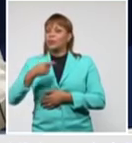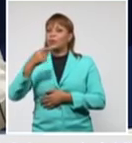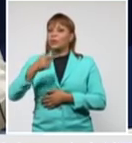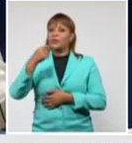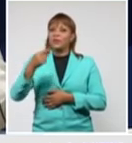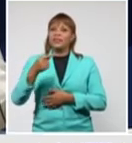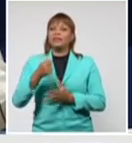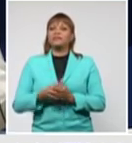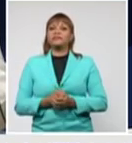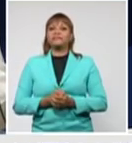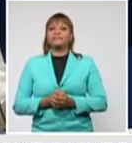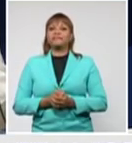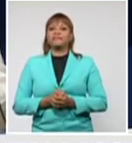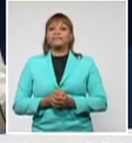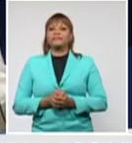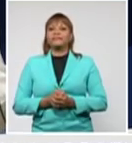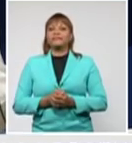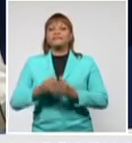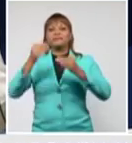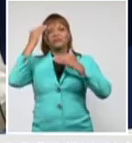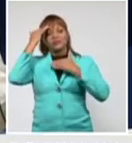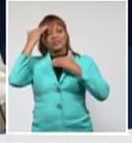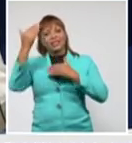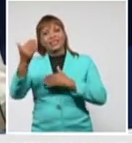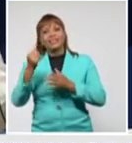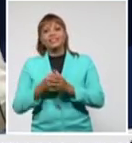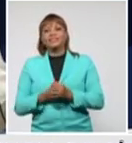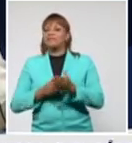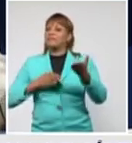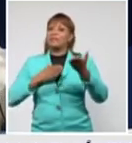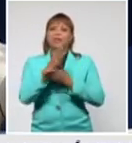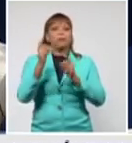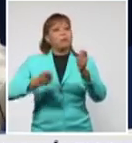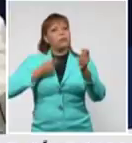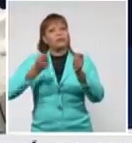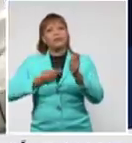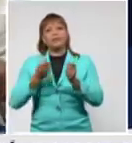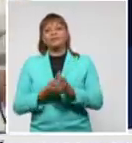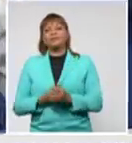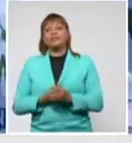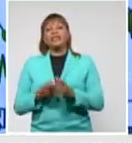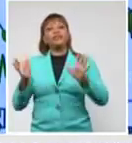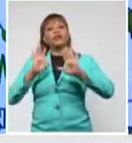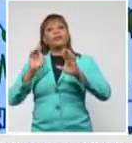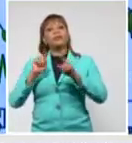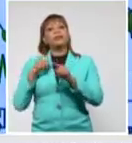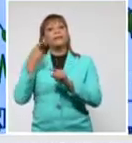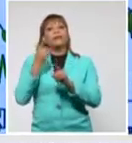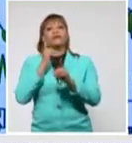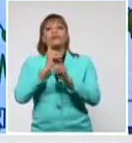esta conferencia. Muchas gracias y seguimos en combate. Entonces nos despedimos hasta el próximo viernes. El